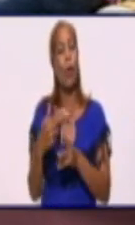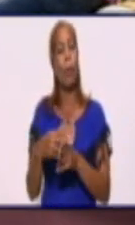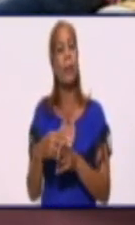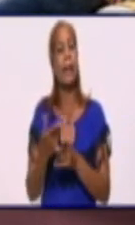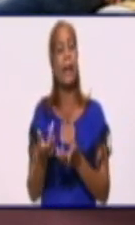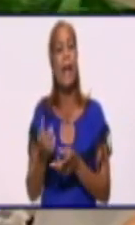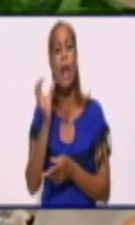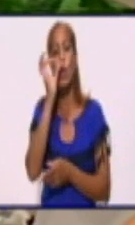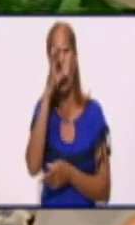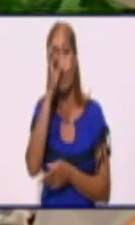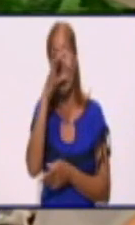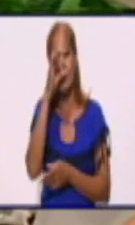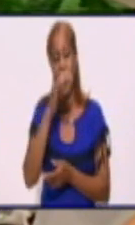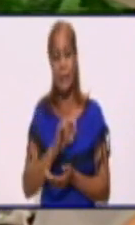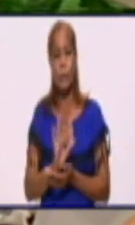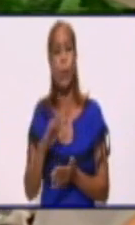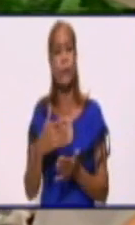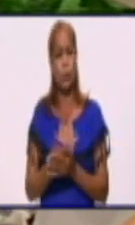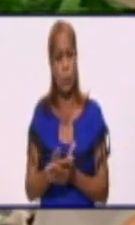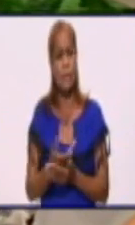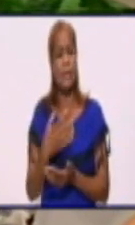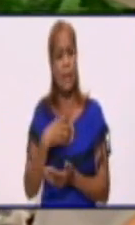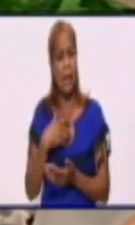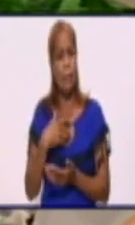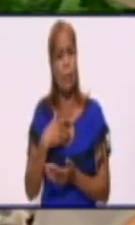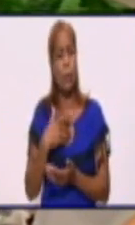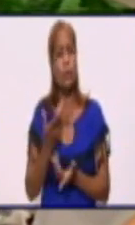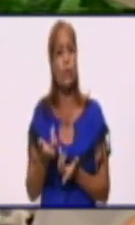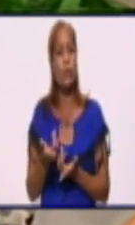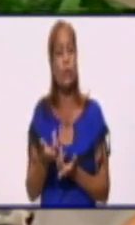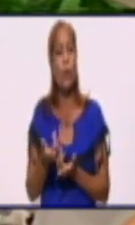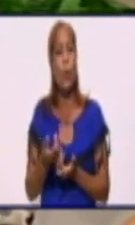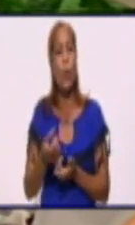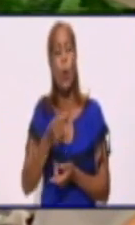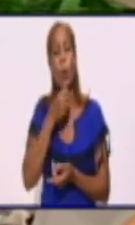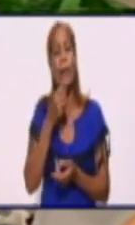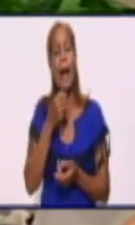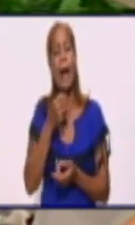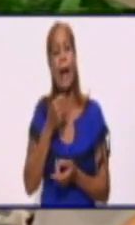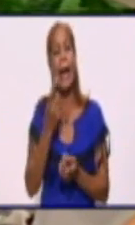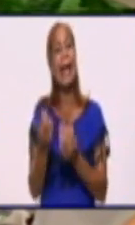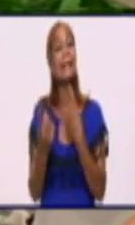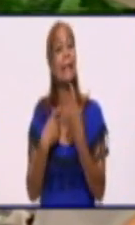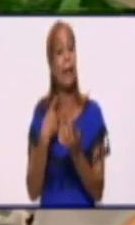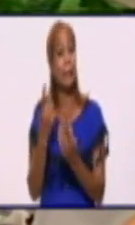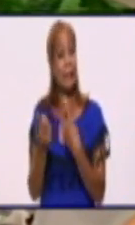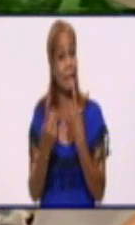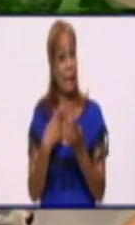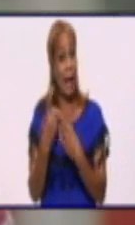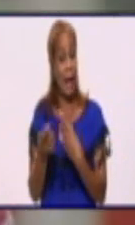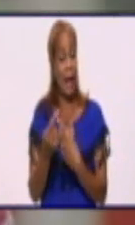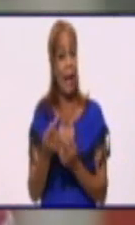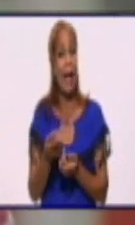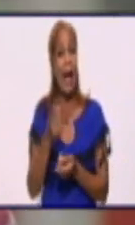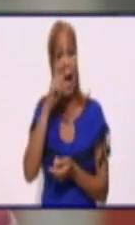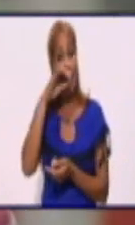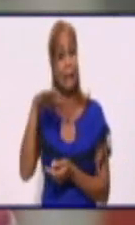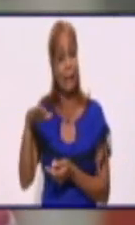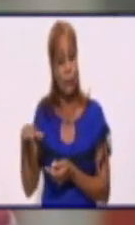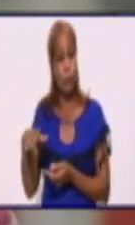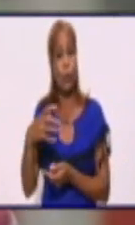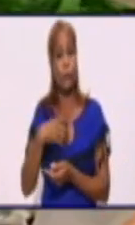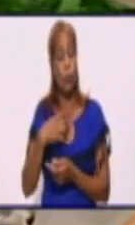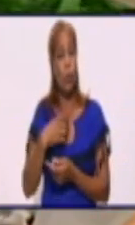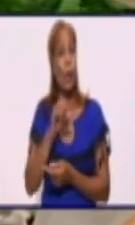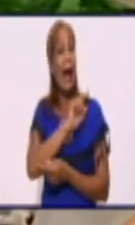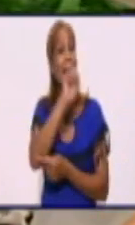una pausa en la conversación porque tenemos una entrevista precisamente a tu niño, que fue ganador de este concurso Narices Rojas.